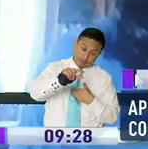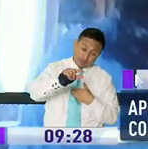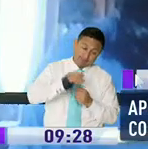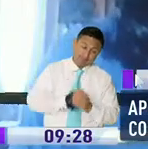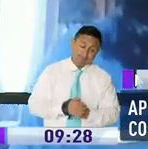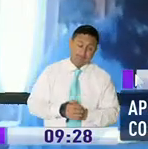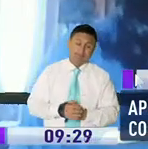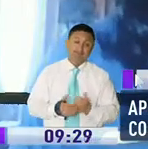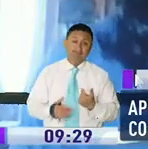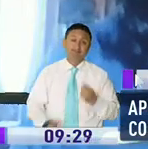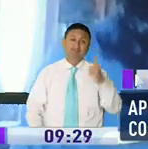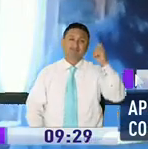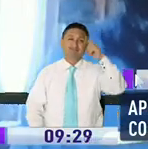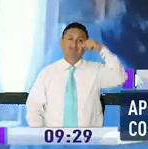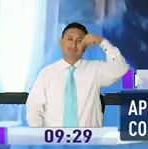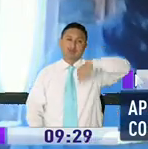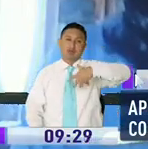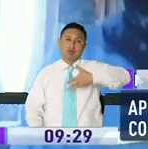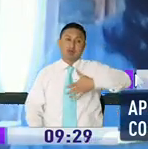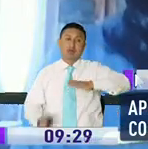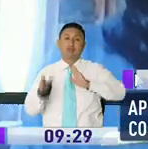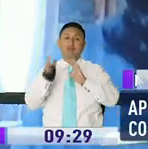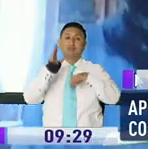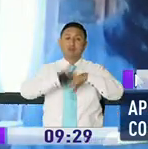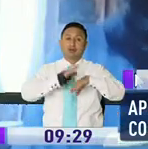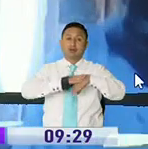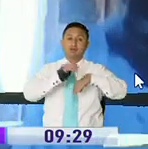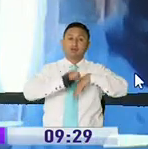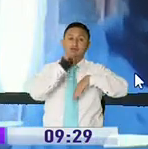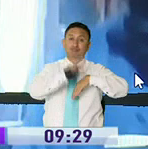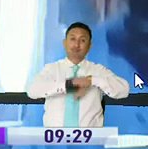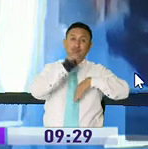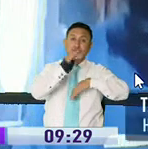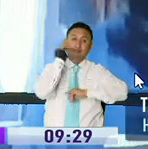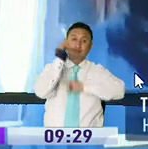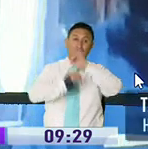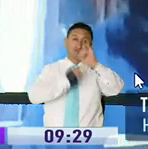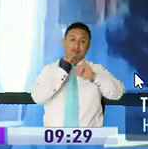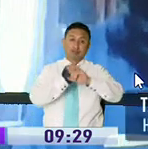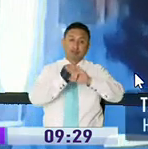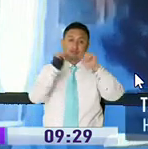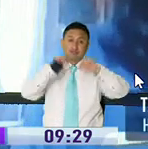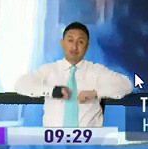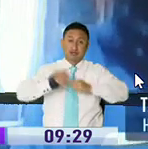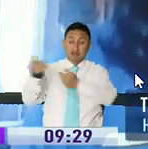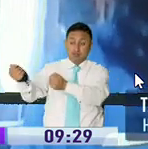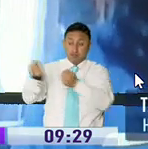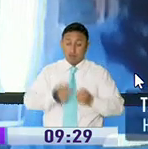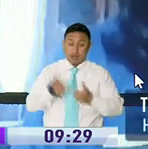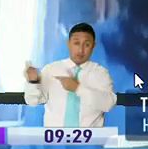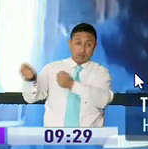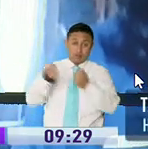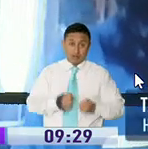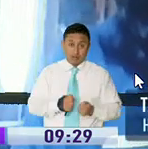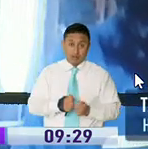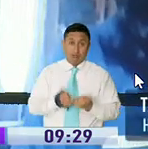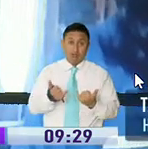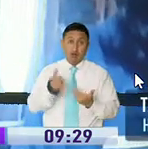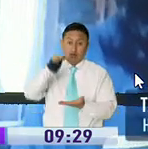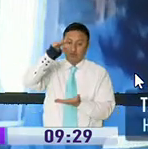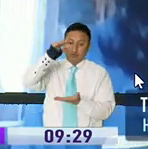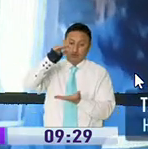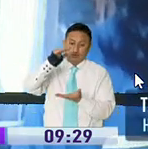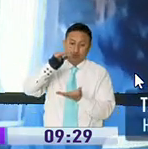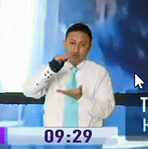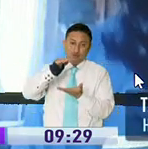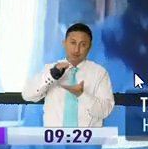muy complicados acá por el hecho de las donaciones, tanto nacionales e internacionales, como nosotros recibíamos han mermado